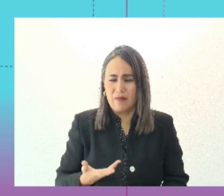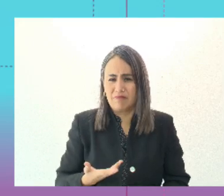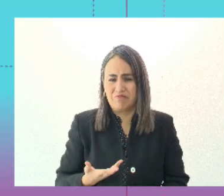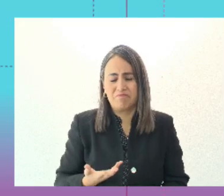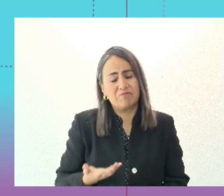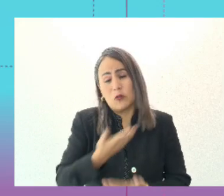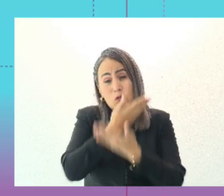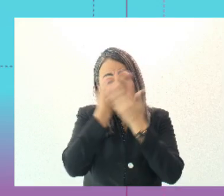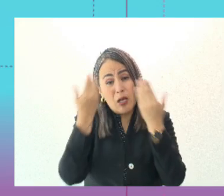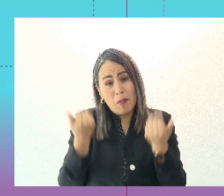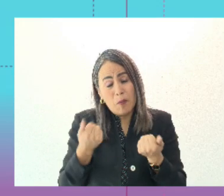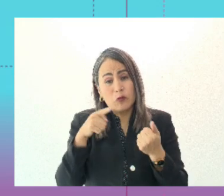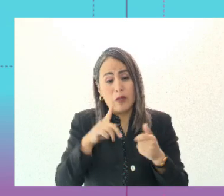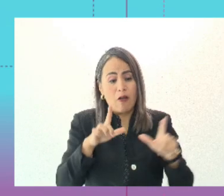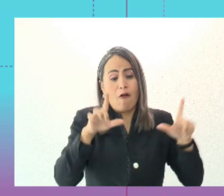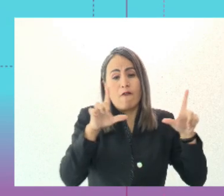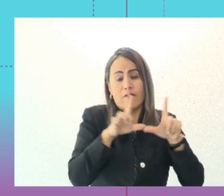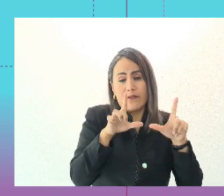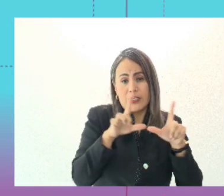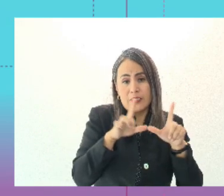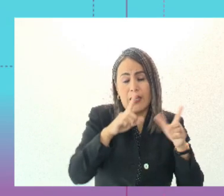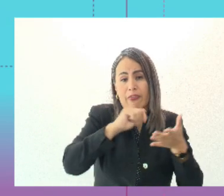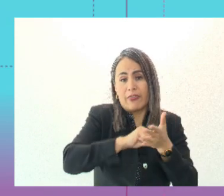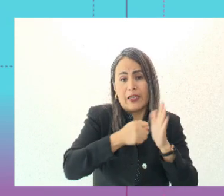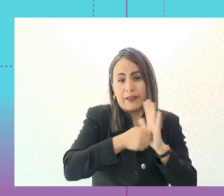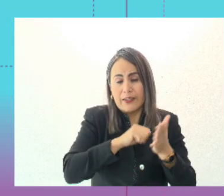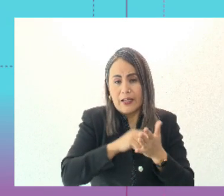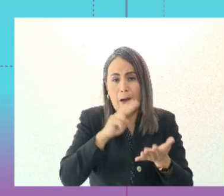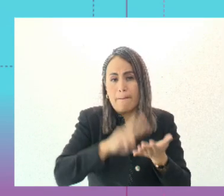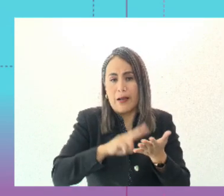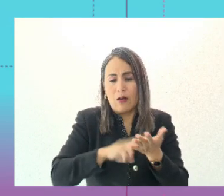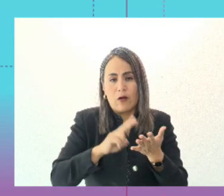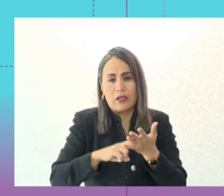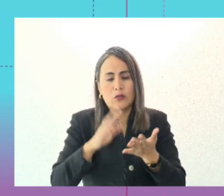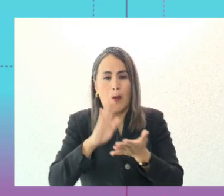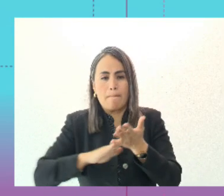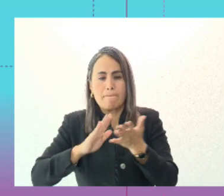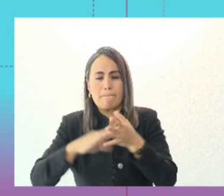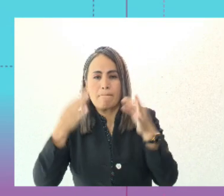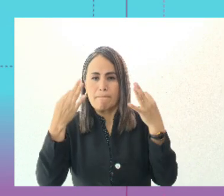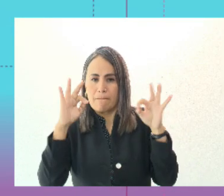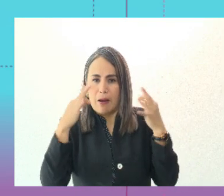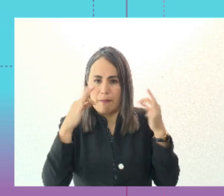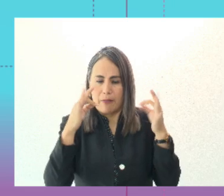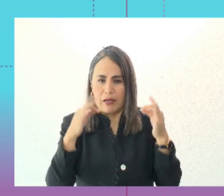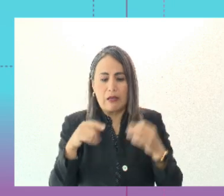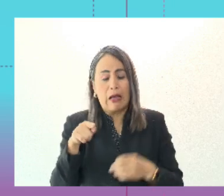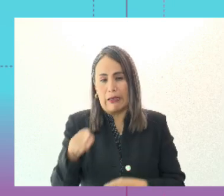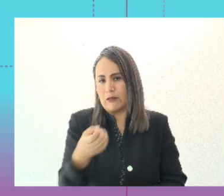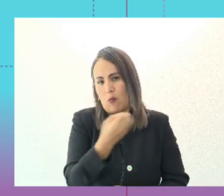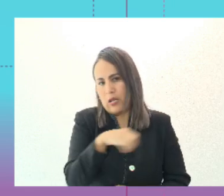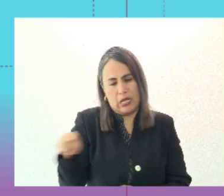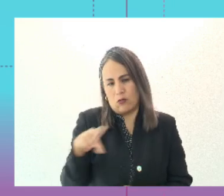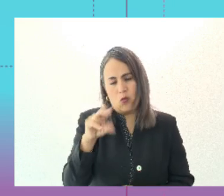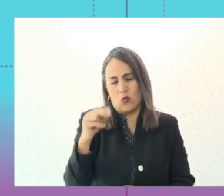En cambio, la ficha técnica de valoración documental, que no dice en ninguna parte de estos lineamientos que no hay obligatoriedad de subirlos, sí me